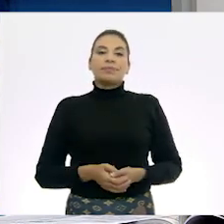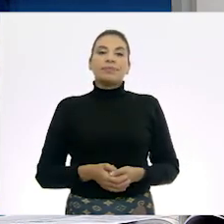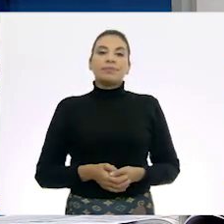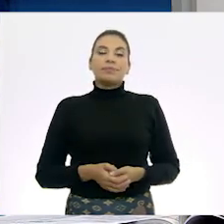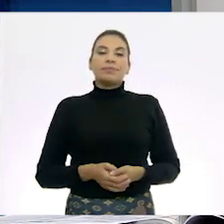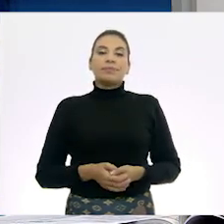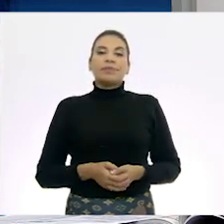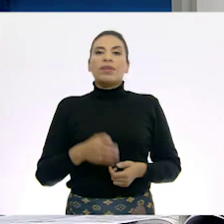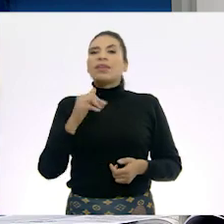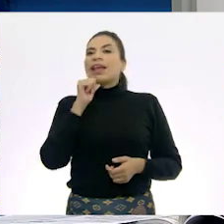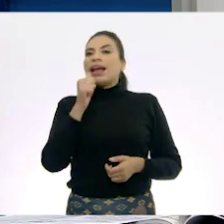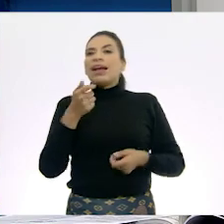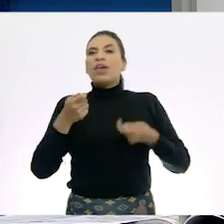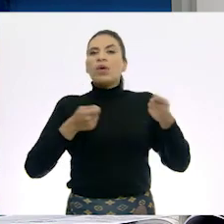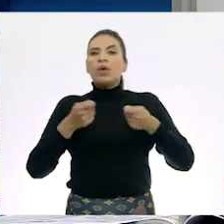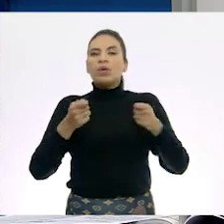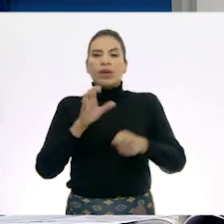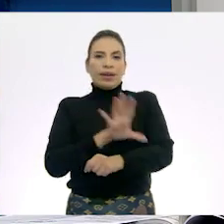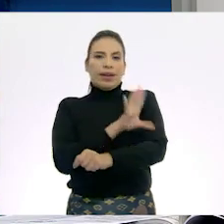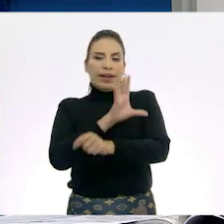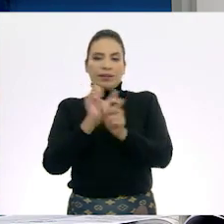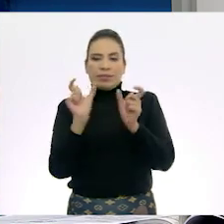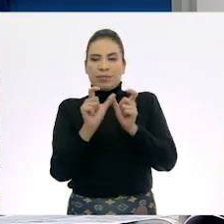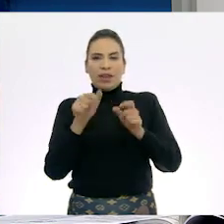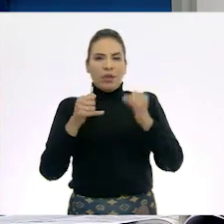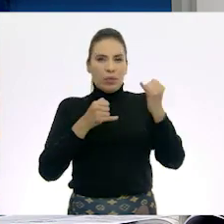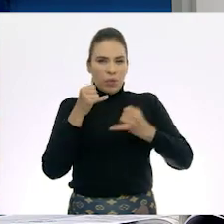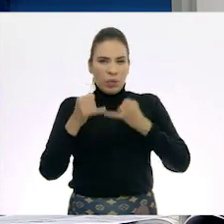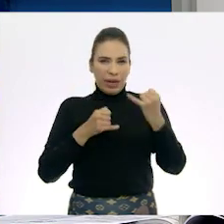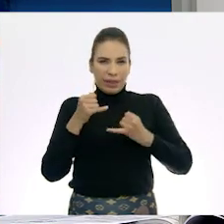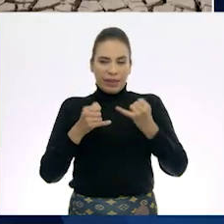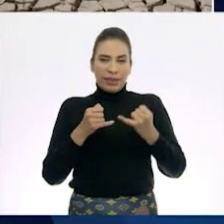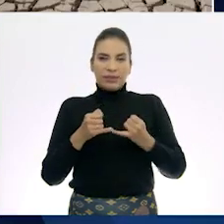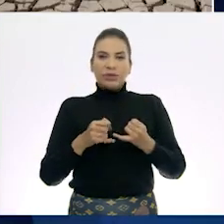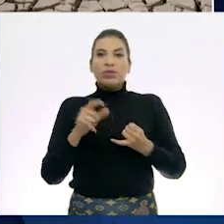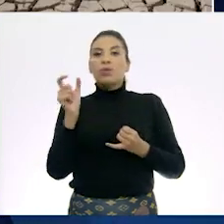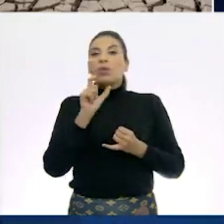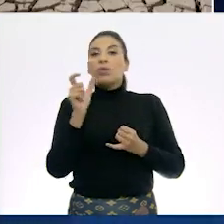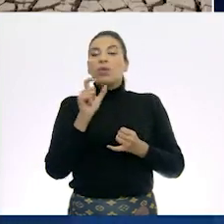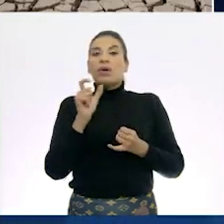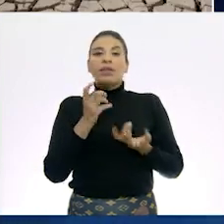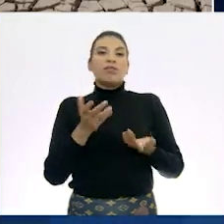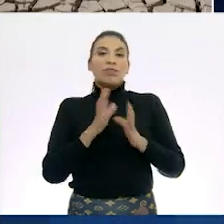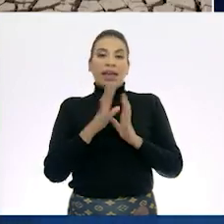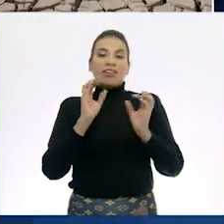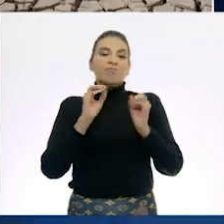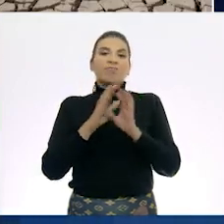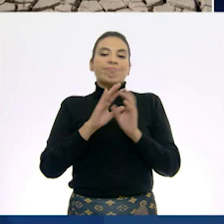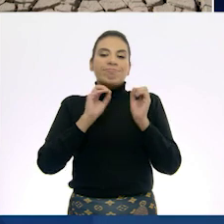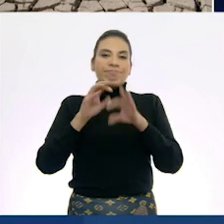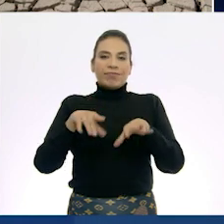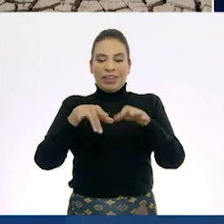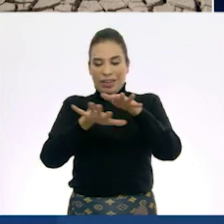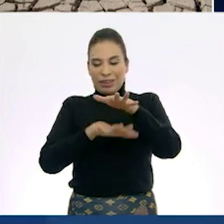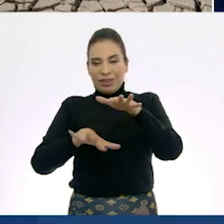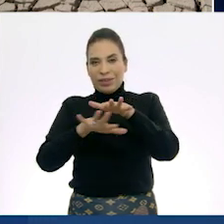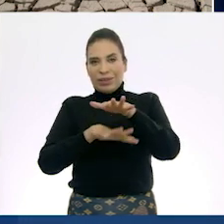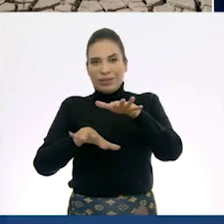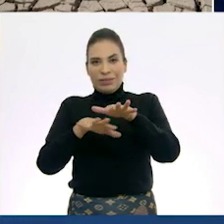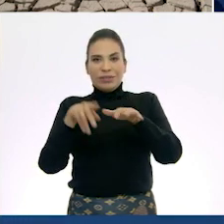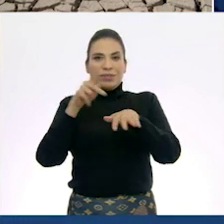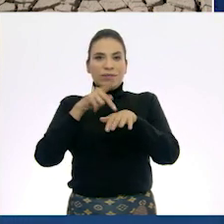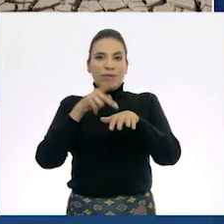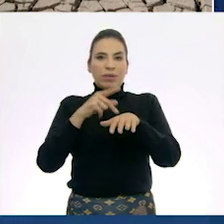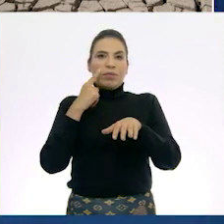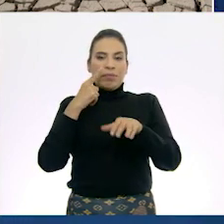pues sí, sin un control, las pilas en esos juguetes y al momento de desecharlas, pues iban a dar al suelo. Y aquí podemos ver cómo se da